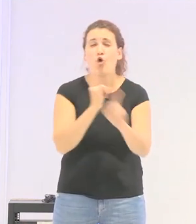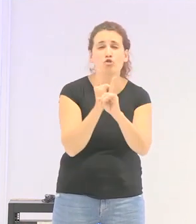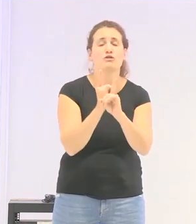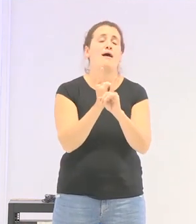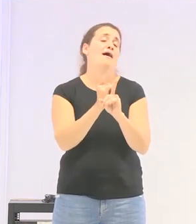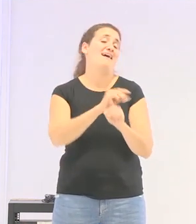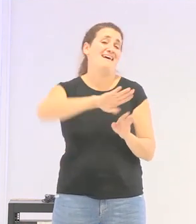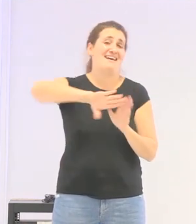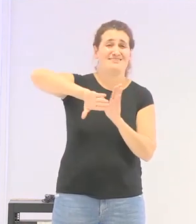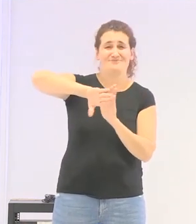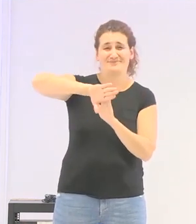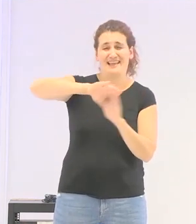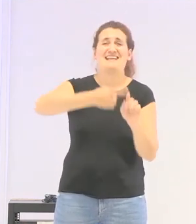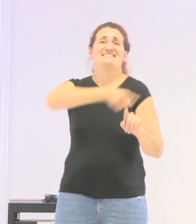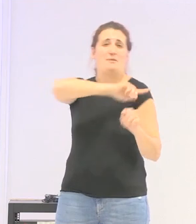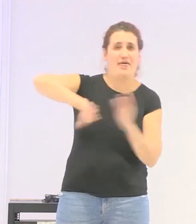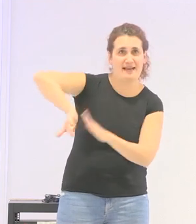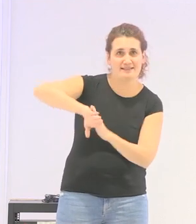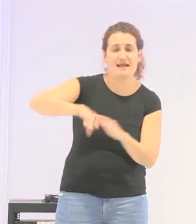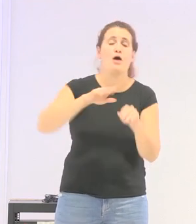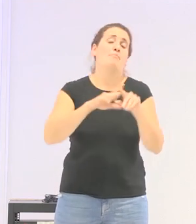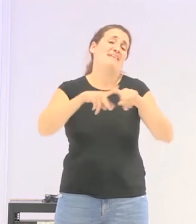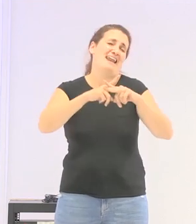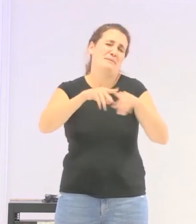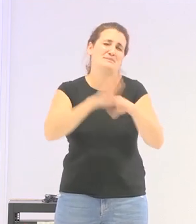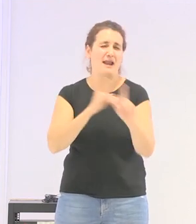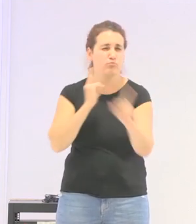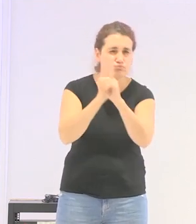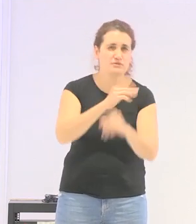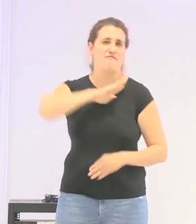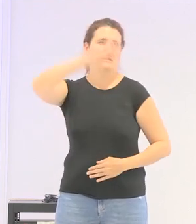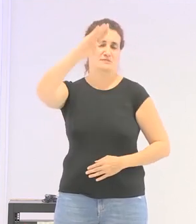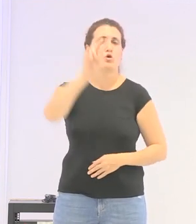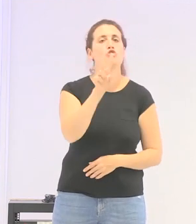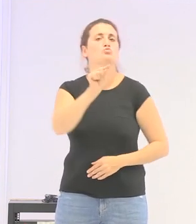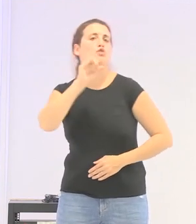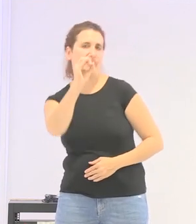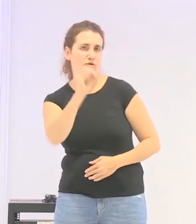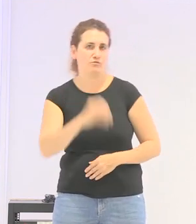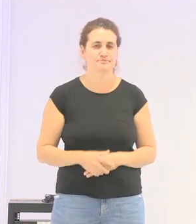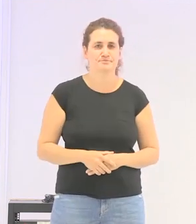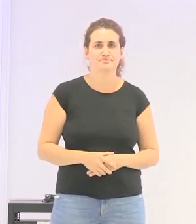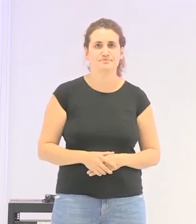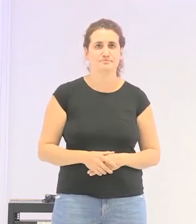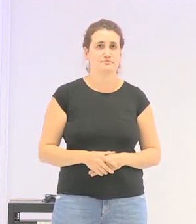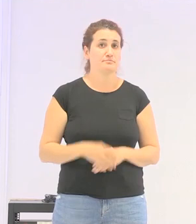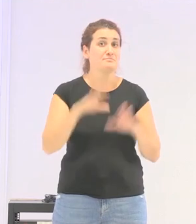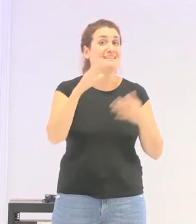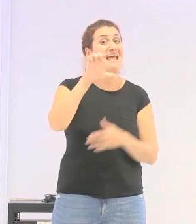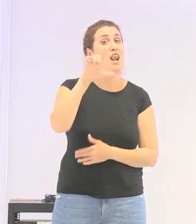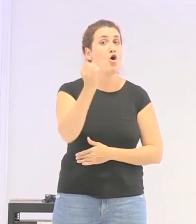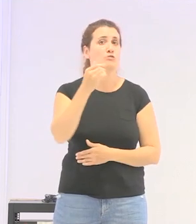extrema derecha, herramientas para frenar al fascismo 2.0. Cuando Elo me